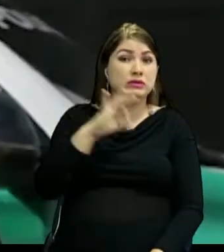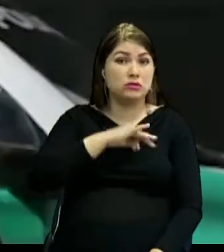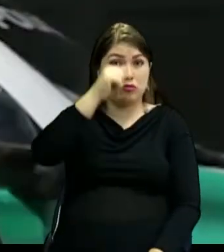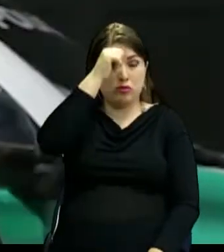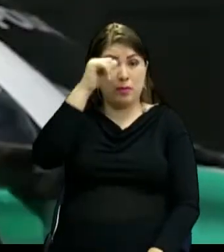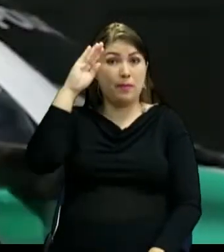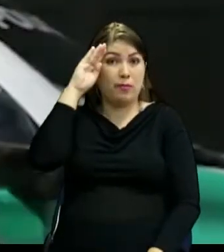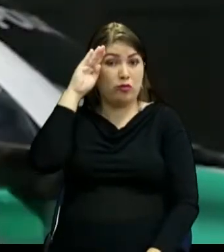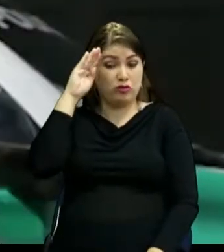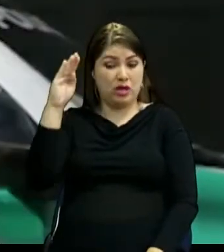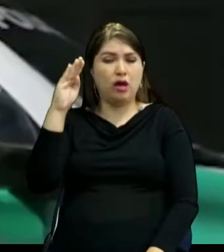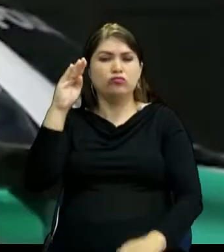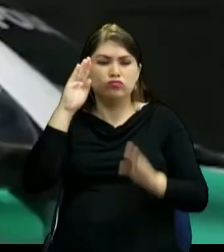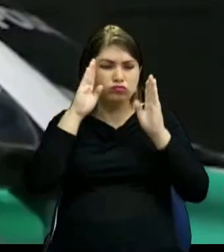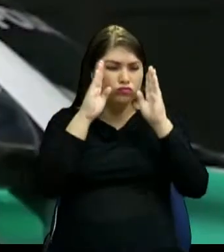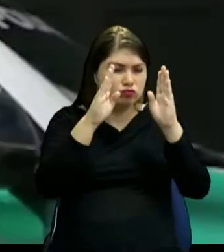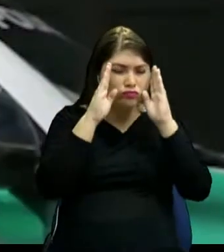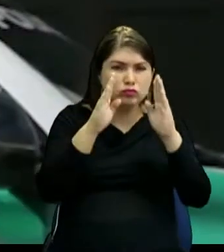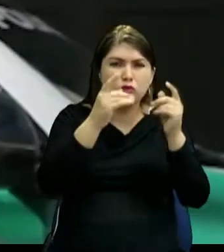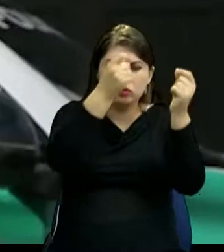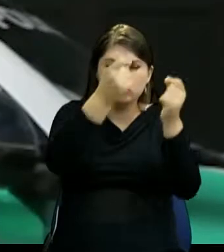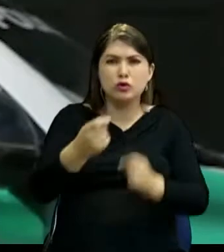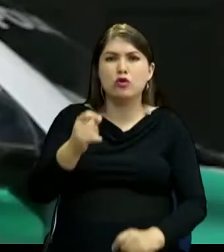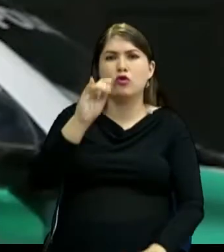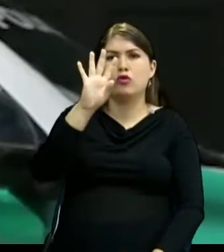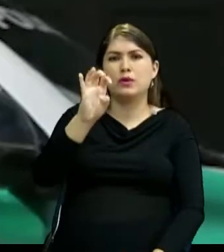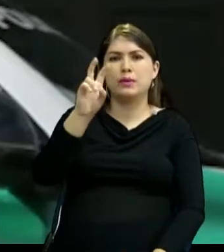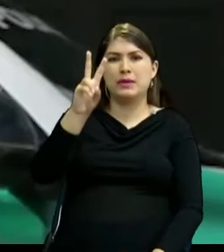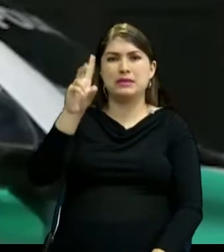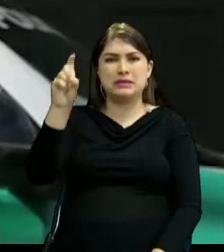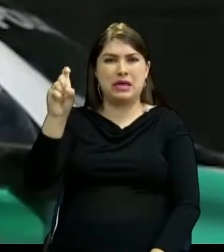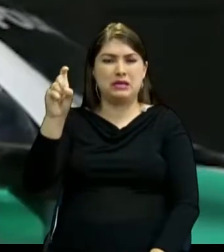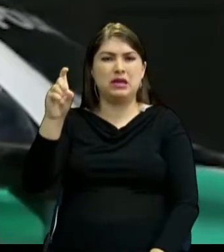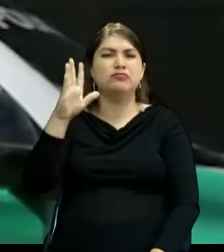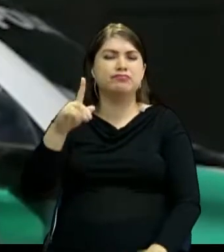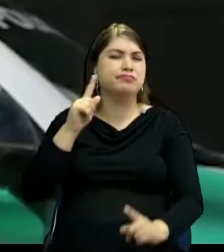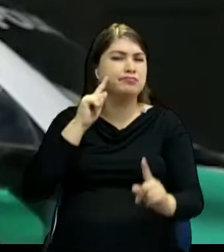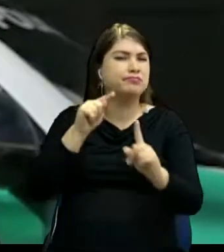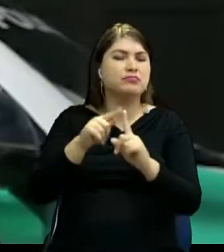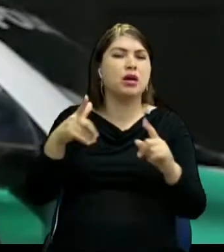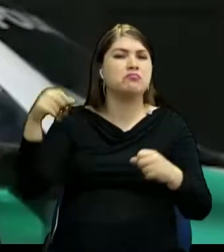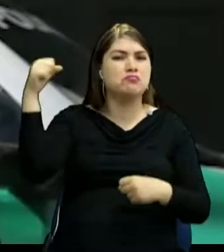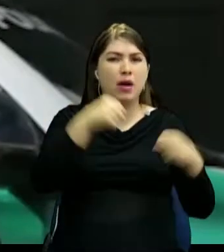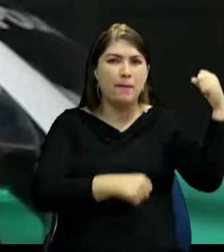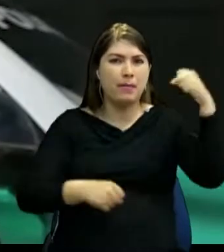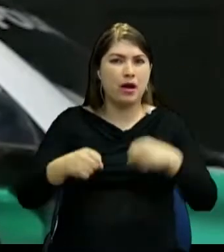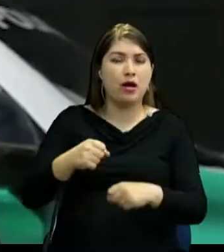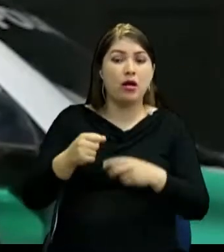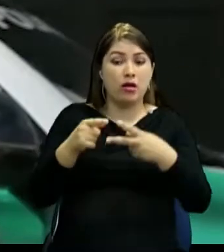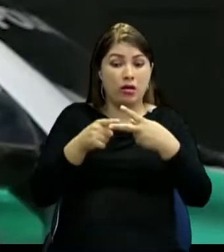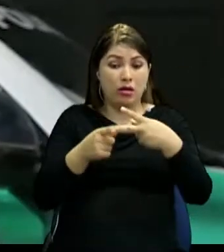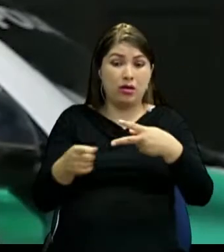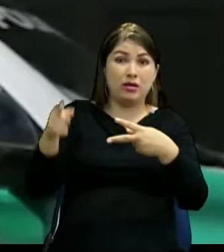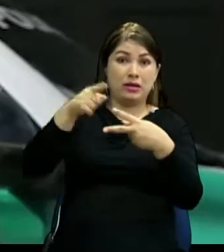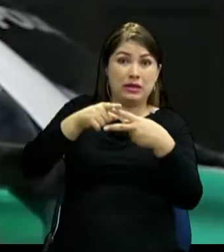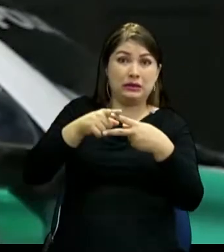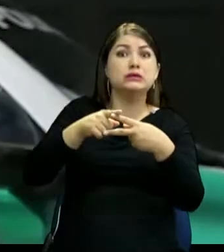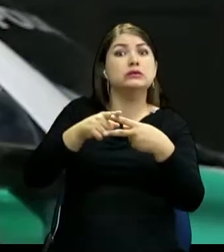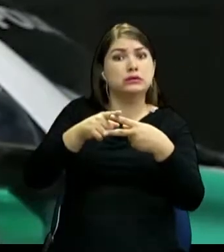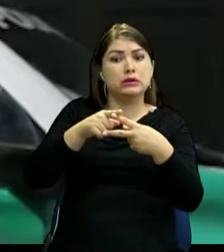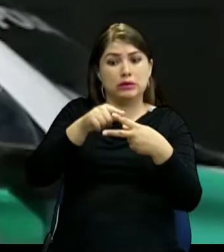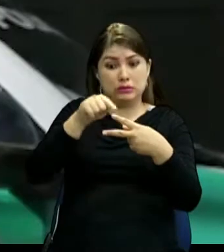Policía Nacional atendió un total de 926 casos relacionados con riña. Respecto al fin de semana anterior, se presentó un aumento